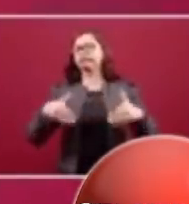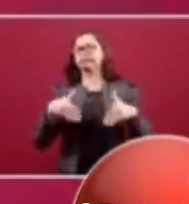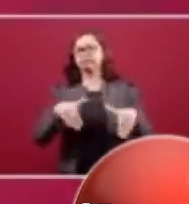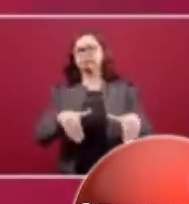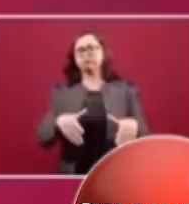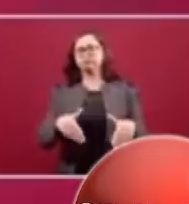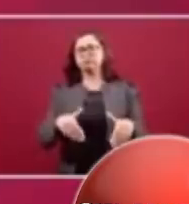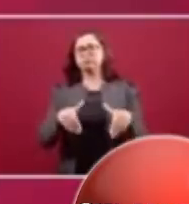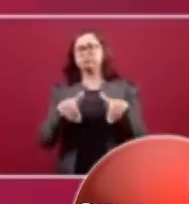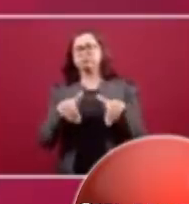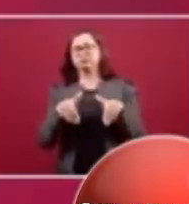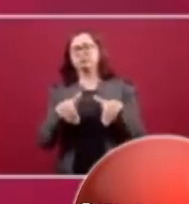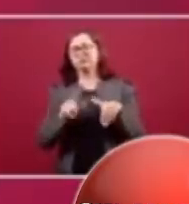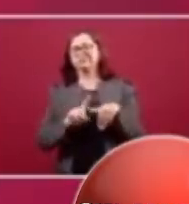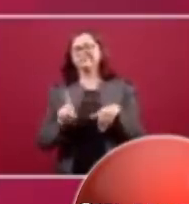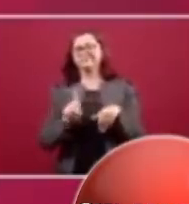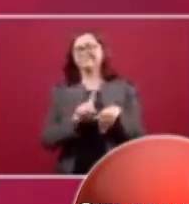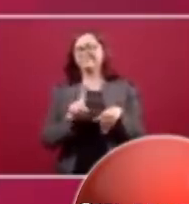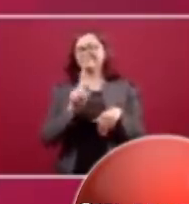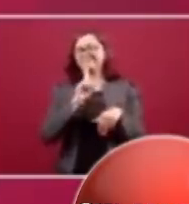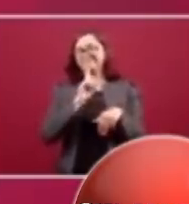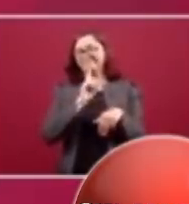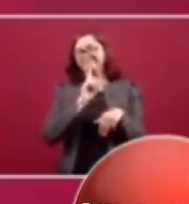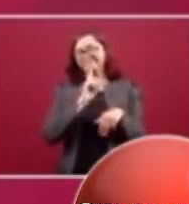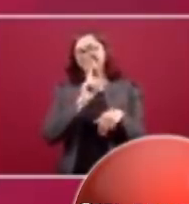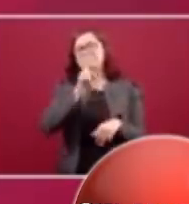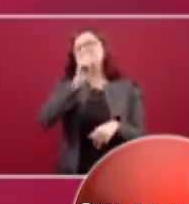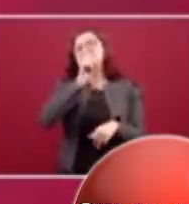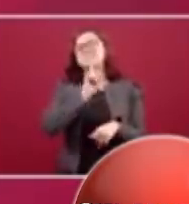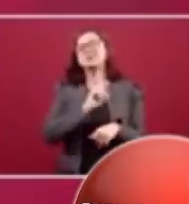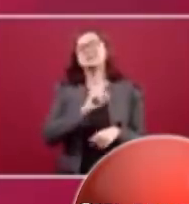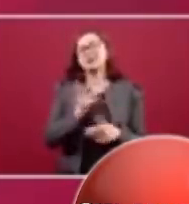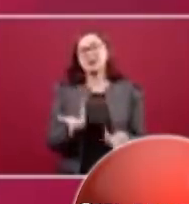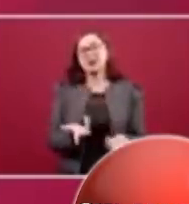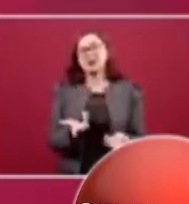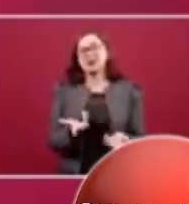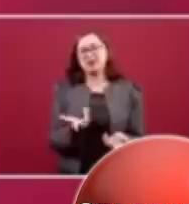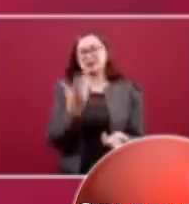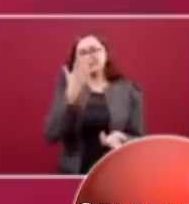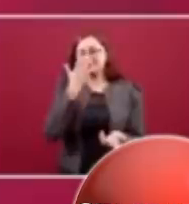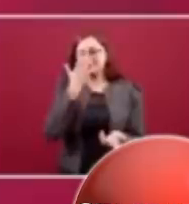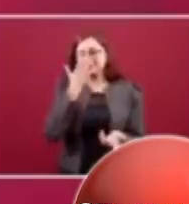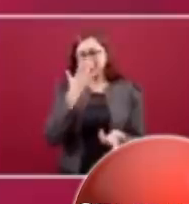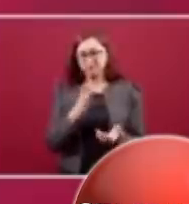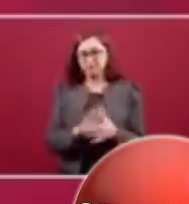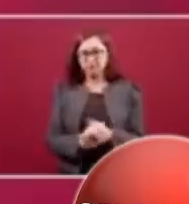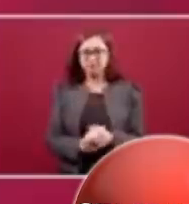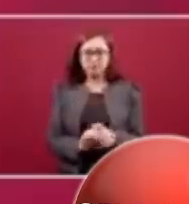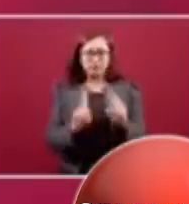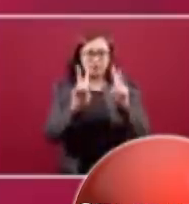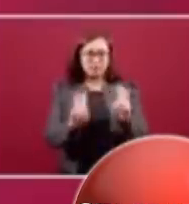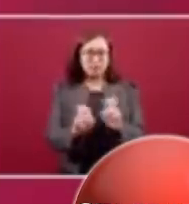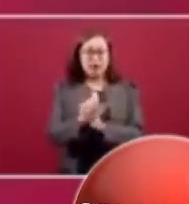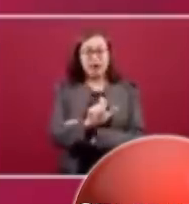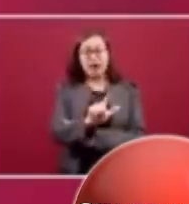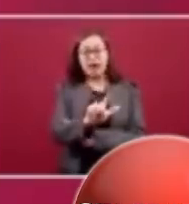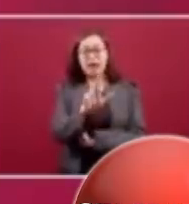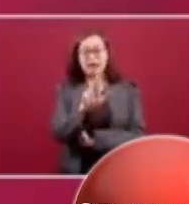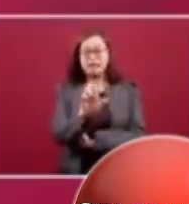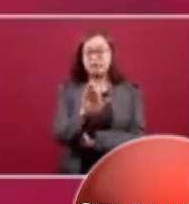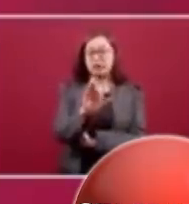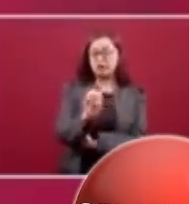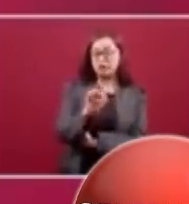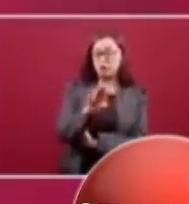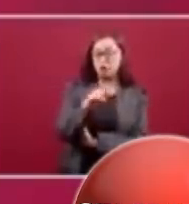representan, ahí les hablan, Milenio, en este caso, el Universal, ¿Cuál, perdón? Reforma. en el caso del Reforma,